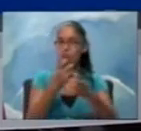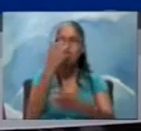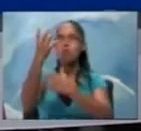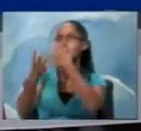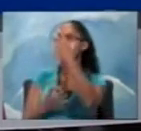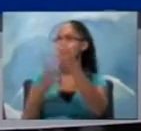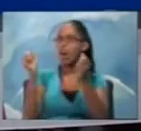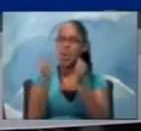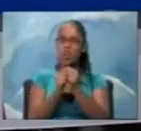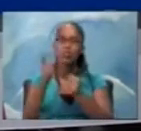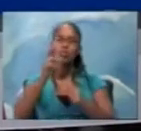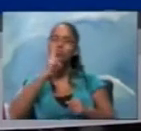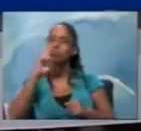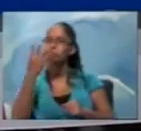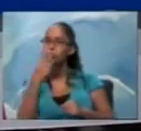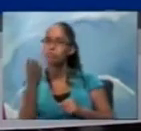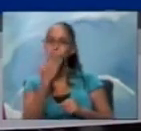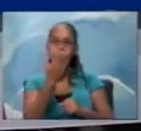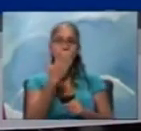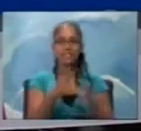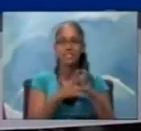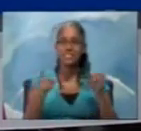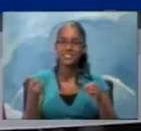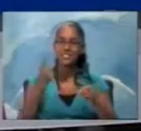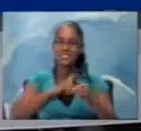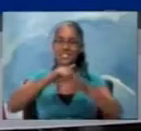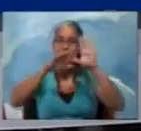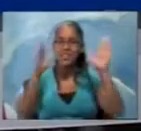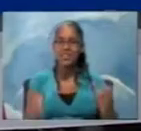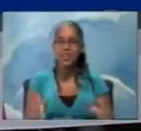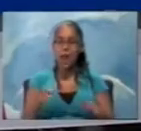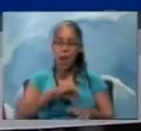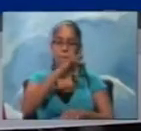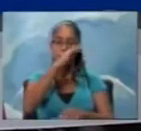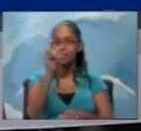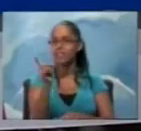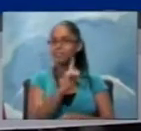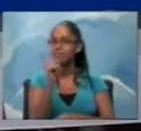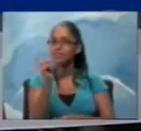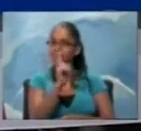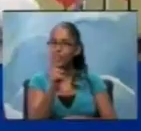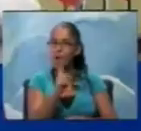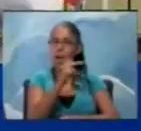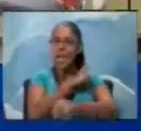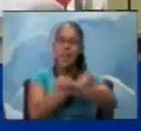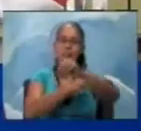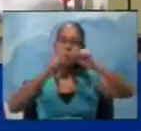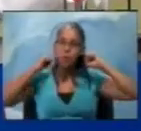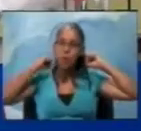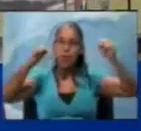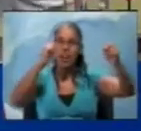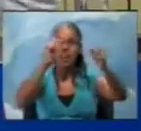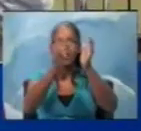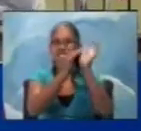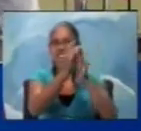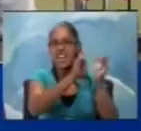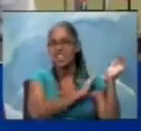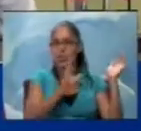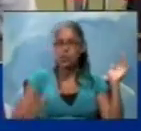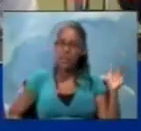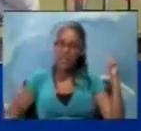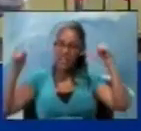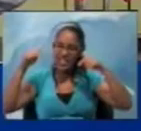con ron, con tabaco, invocando espíritu. No, el poder de Jesucristo era